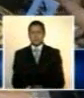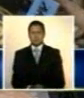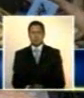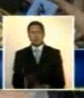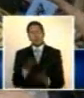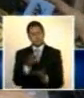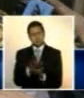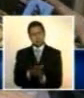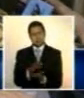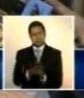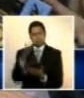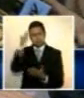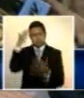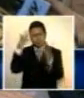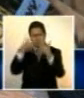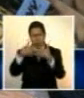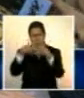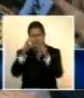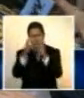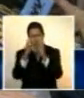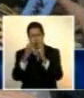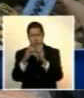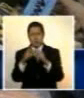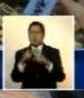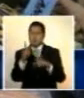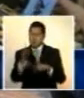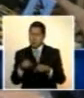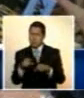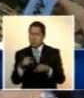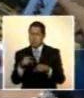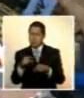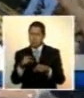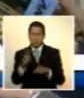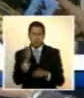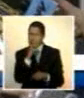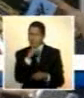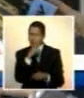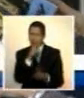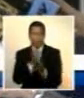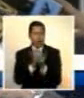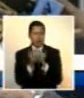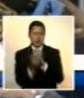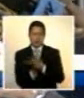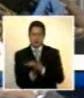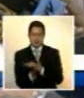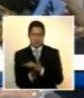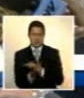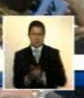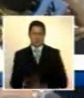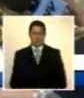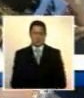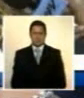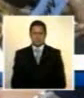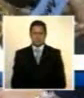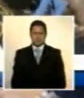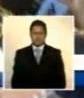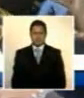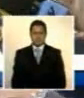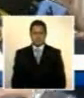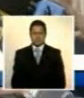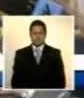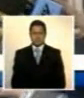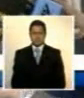muy estable neurológicamente, clínicamente no hay ninguna modificación de sus otros parámetros